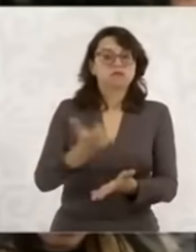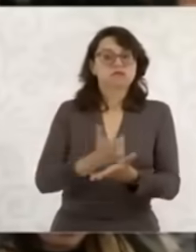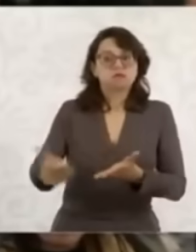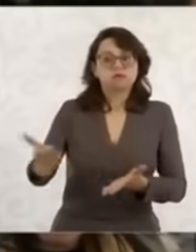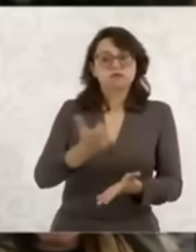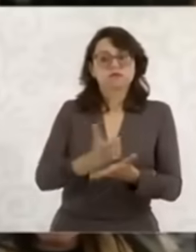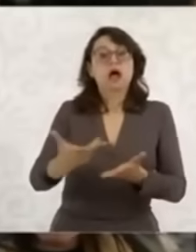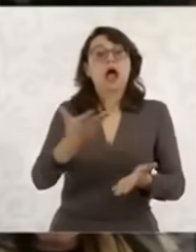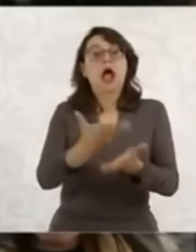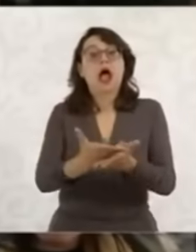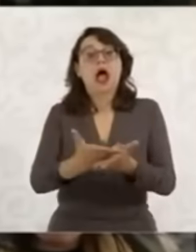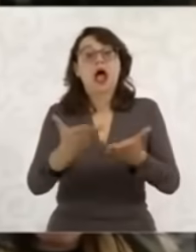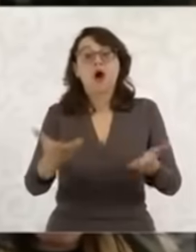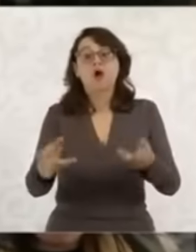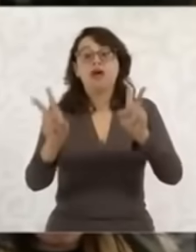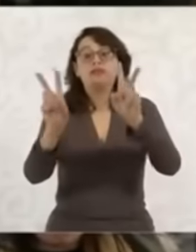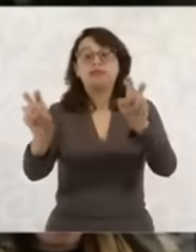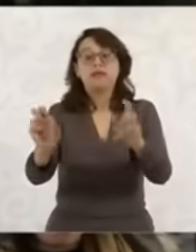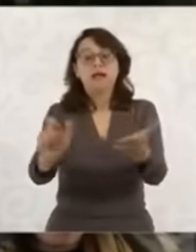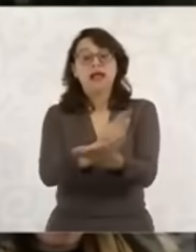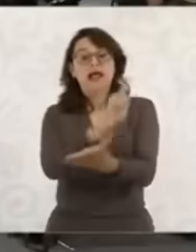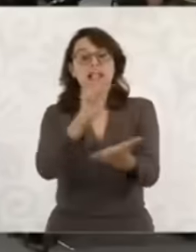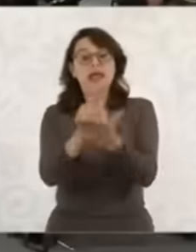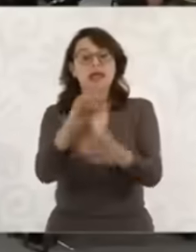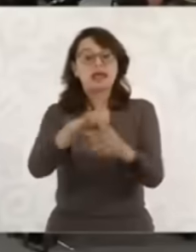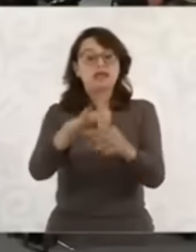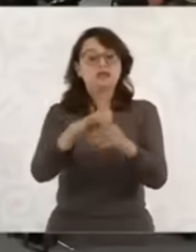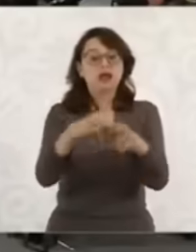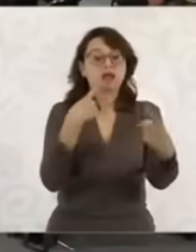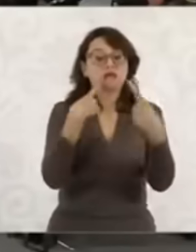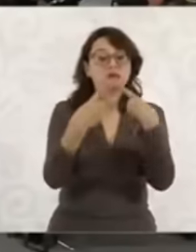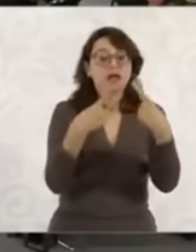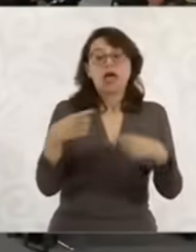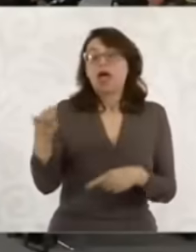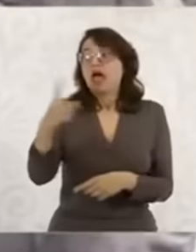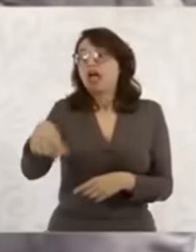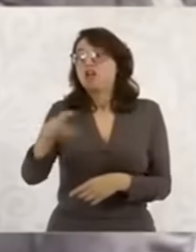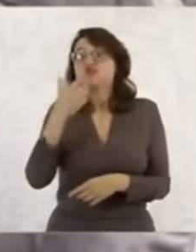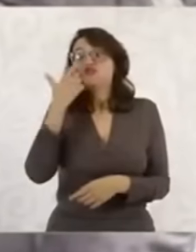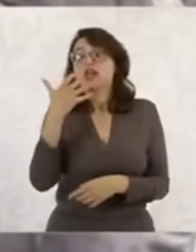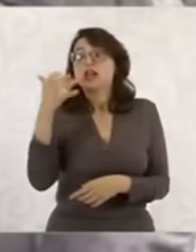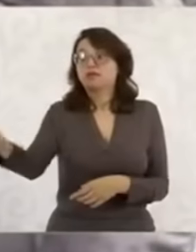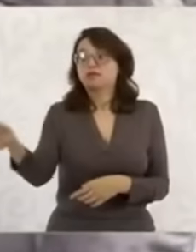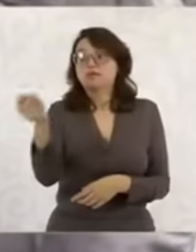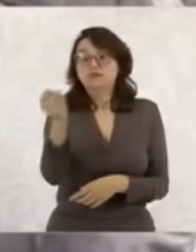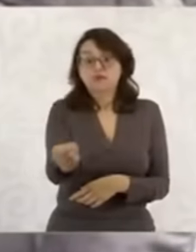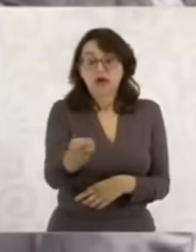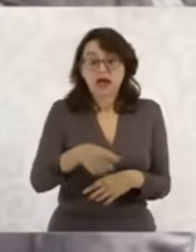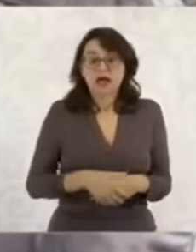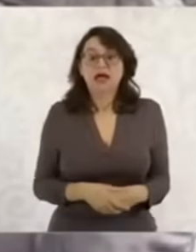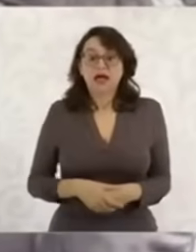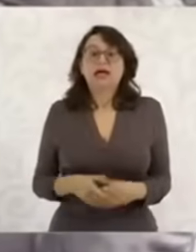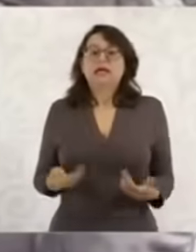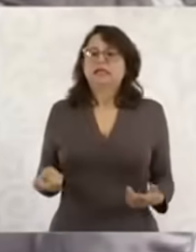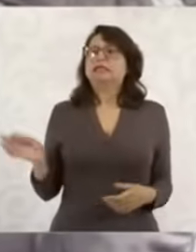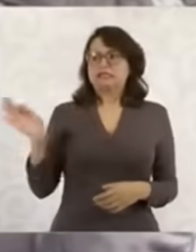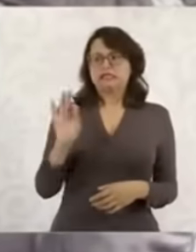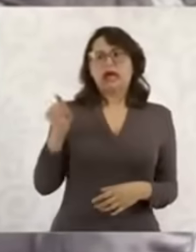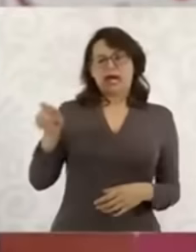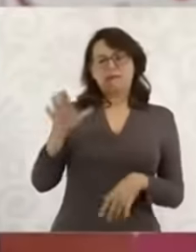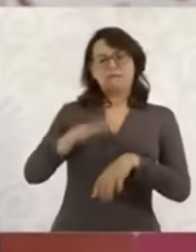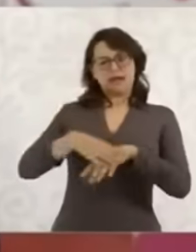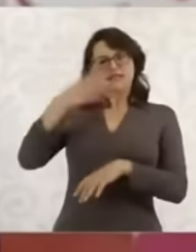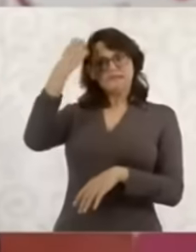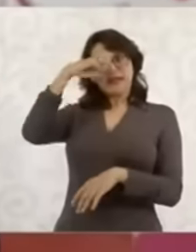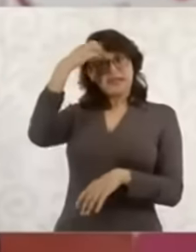discusión sobre la reforma electoral. ¿Qué piensa sobre esto, presidente? Pues a lo mejor podría dar una plática sobre fraudes electorales,